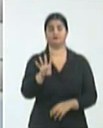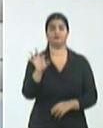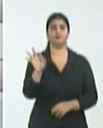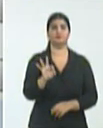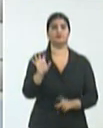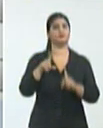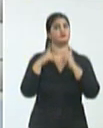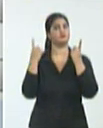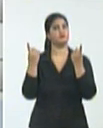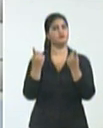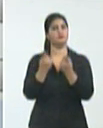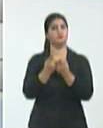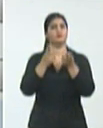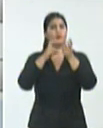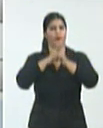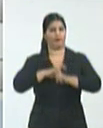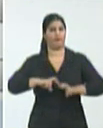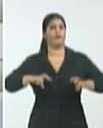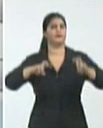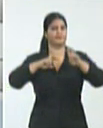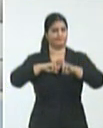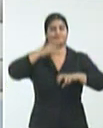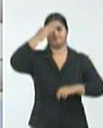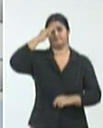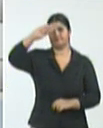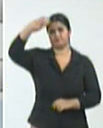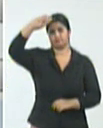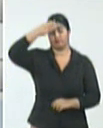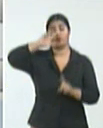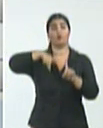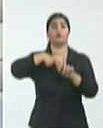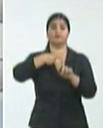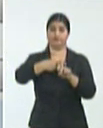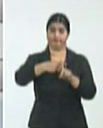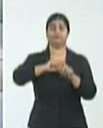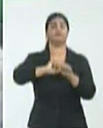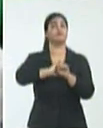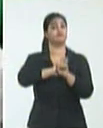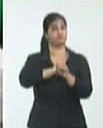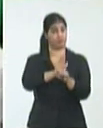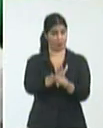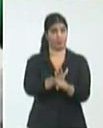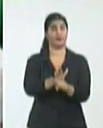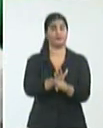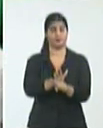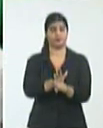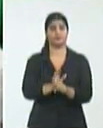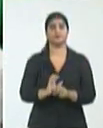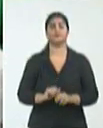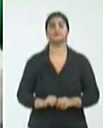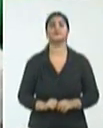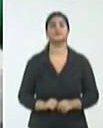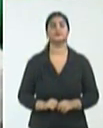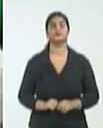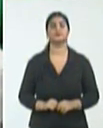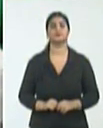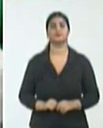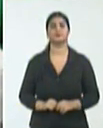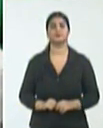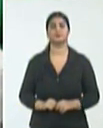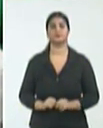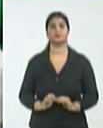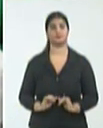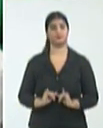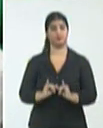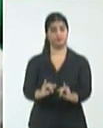muestras procesadas en Cuba resultaron positivas a la COVID. Por provincias y municipios, como